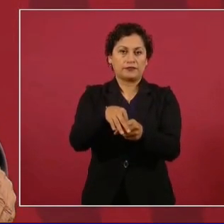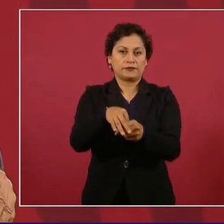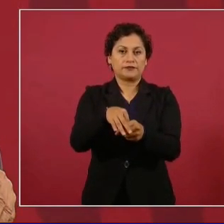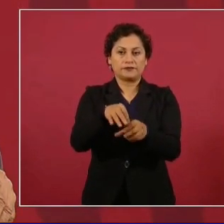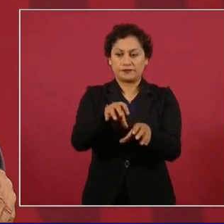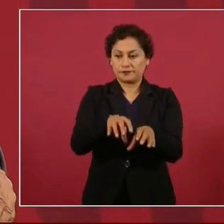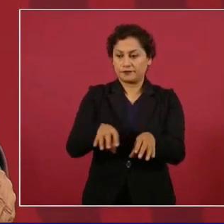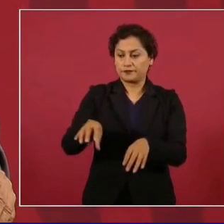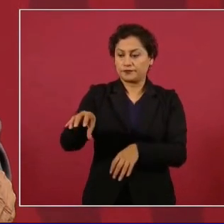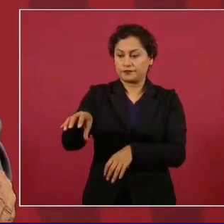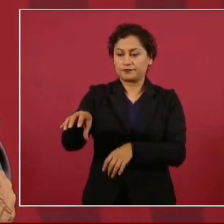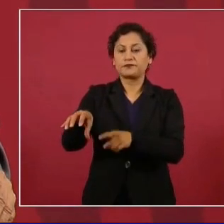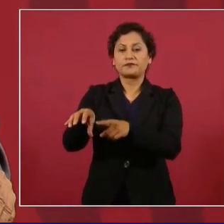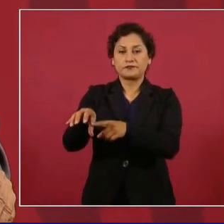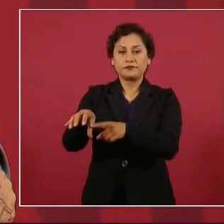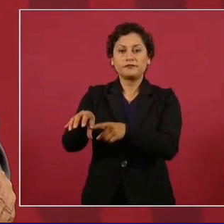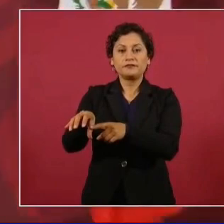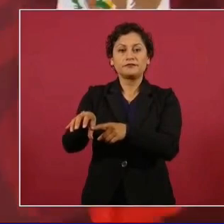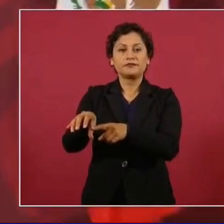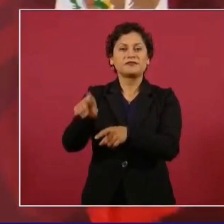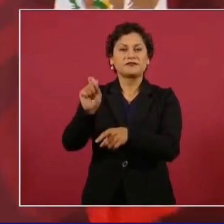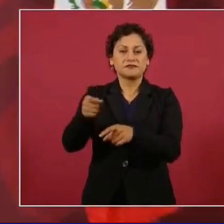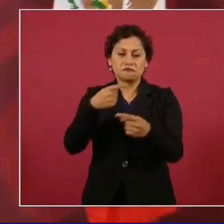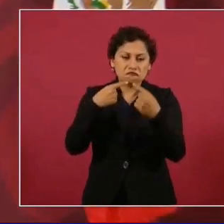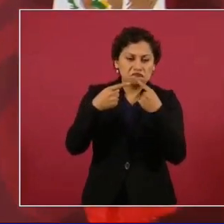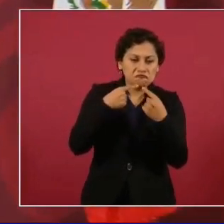el director del INE,